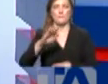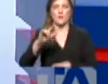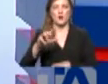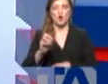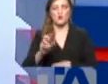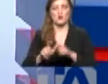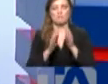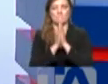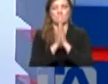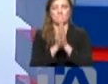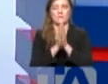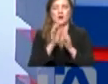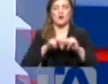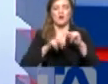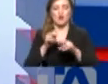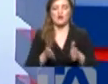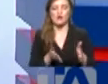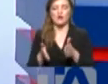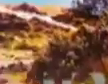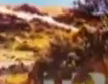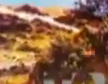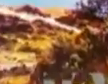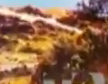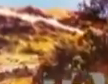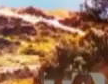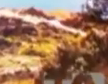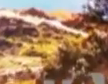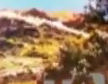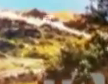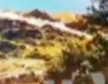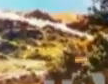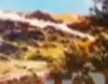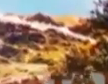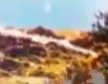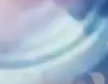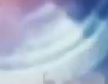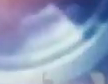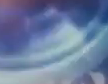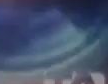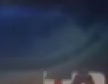la construcción de una vía alterna. Gracias por la información.